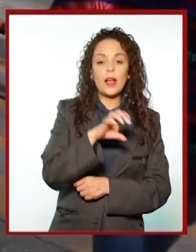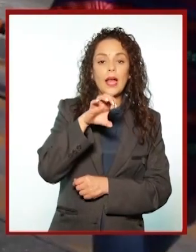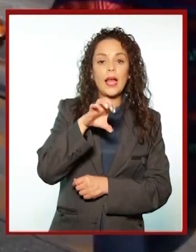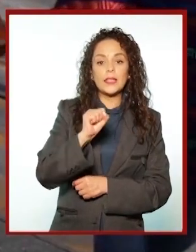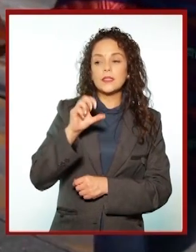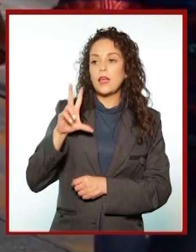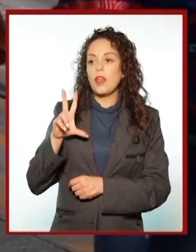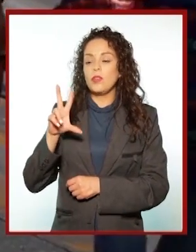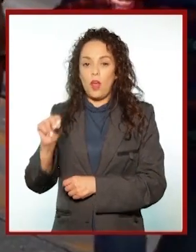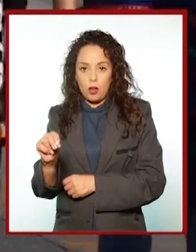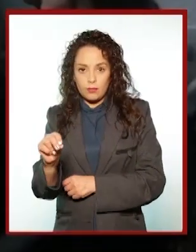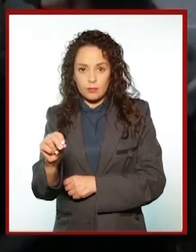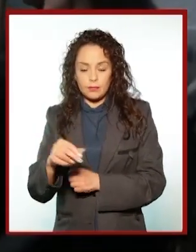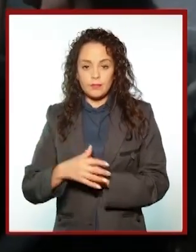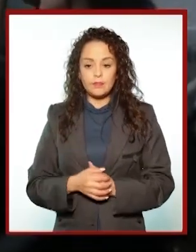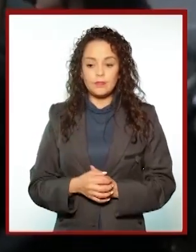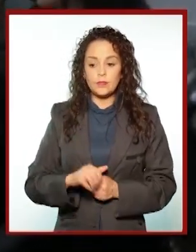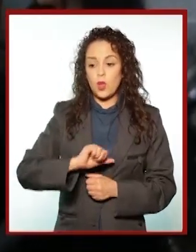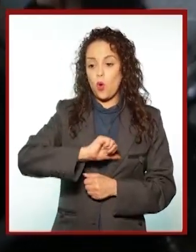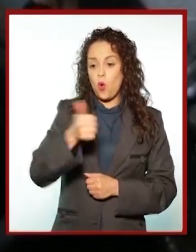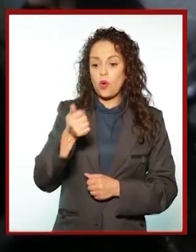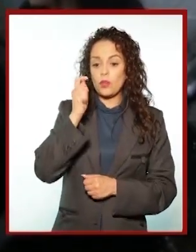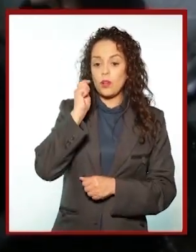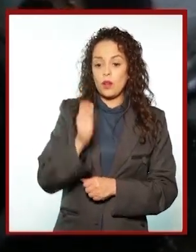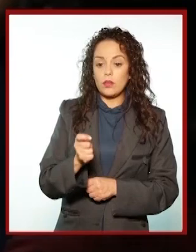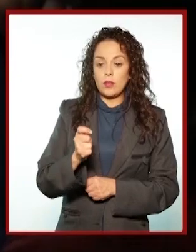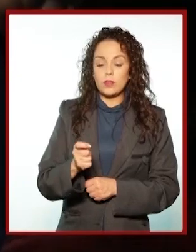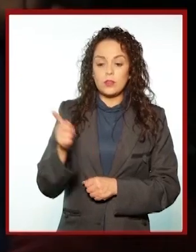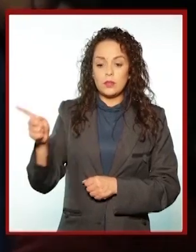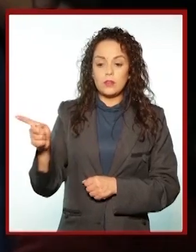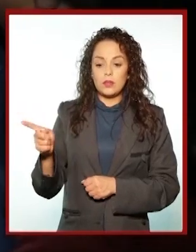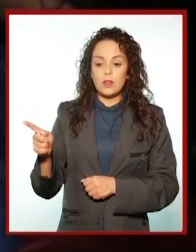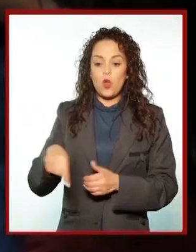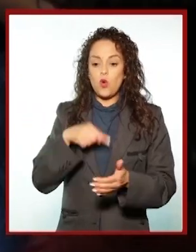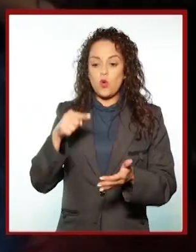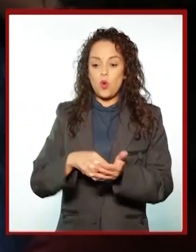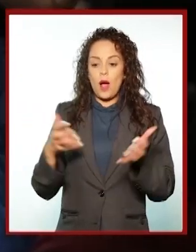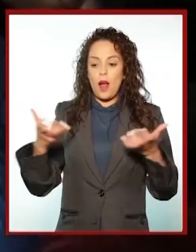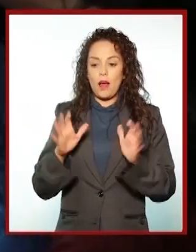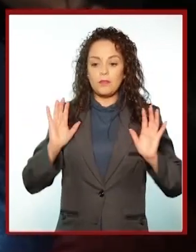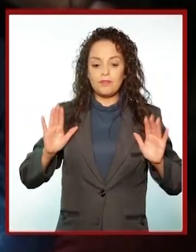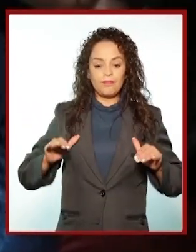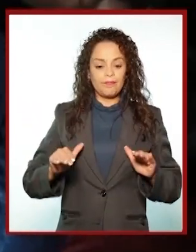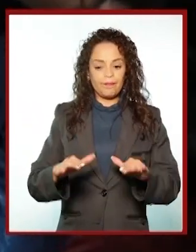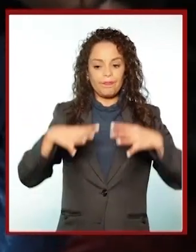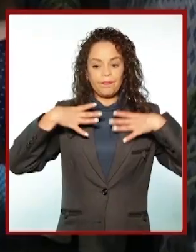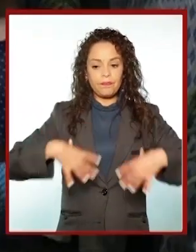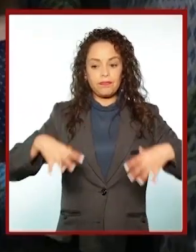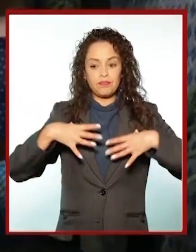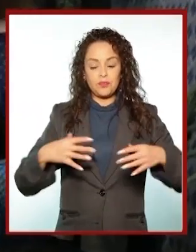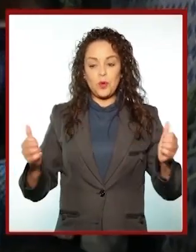del no es no. La tercera parte, la rebelión textil, que son estos laboratorios de textiles electrónicos y